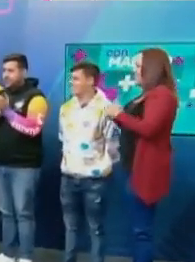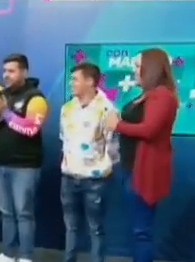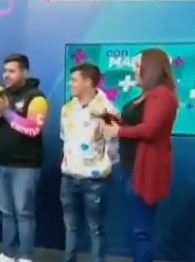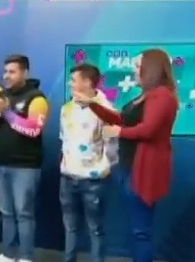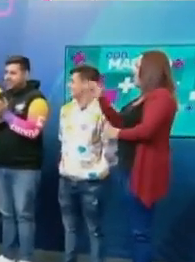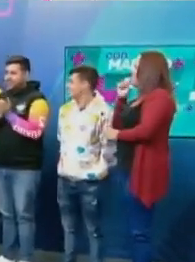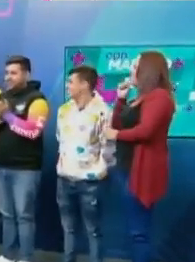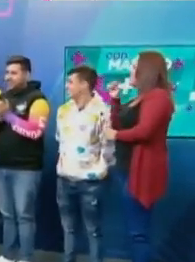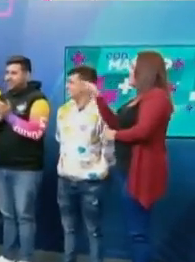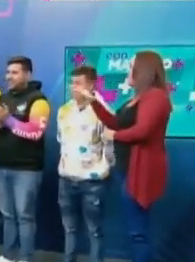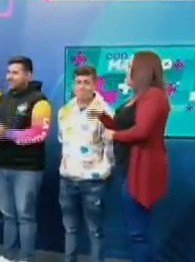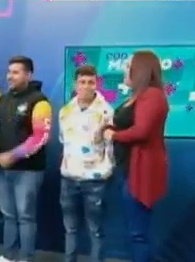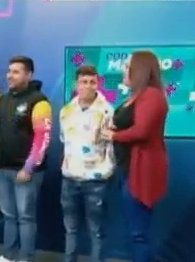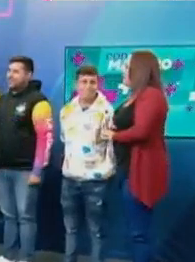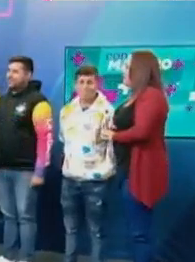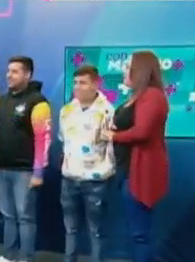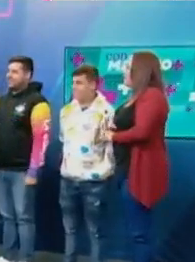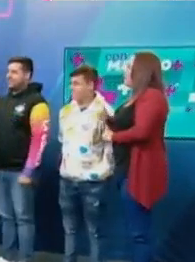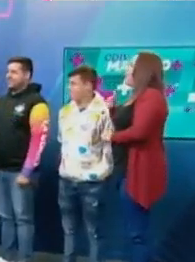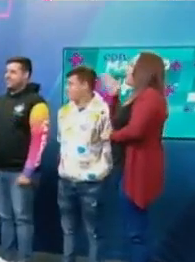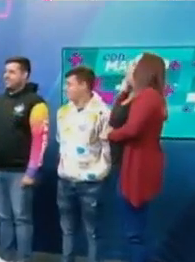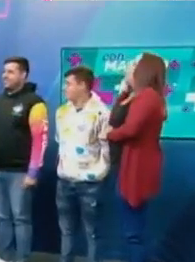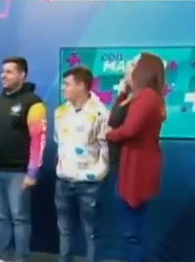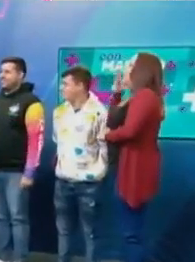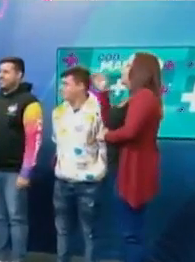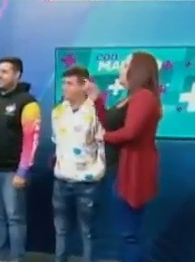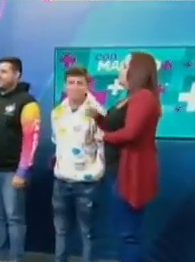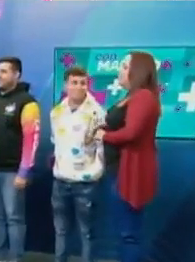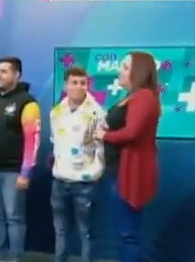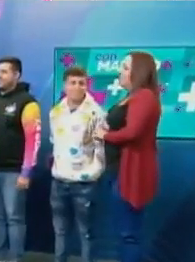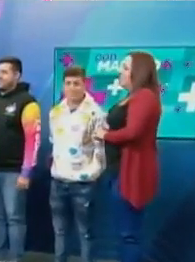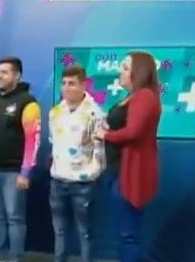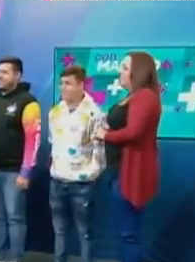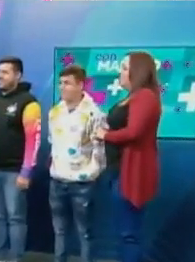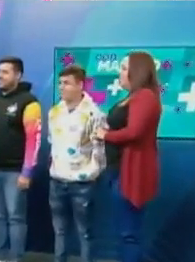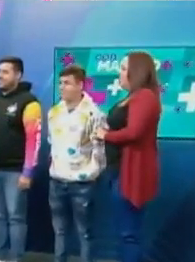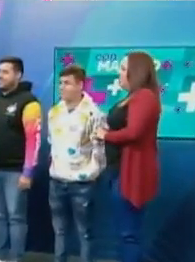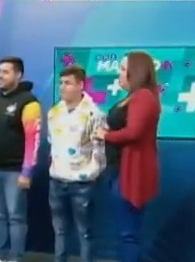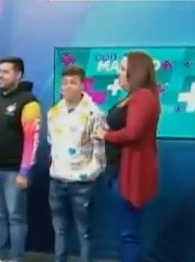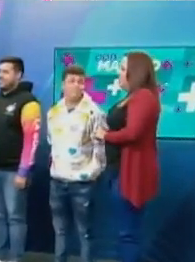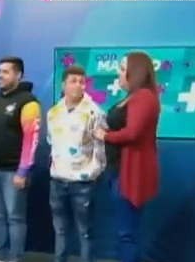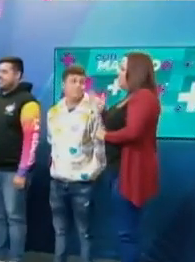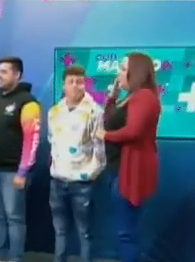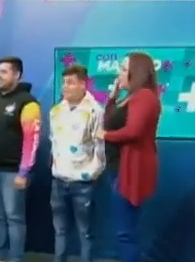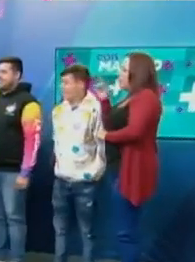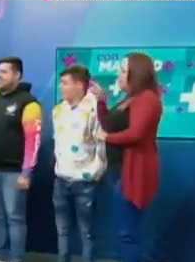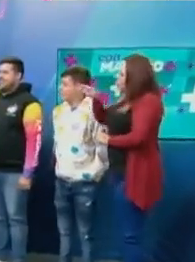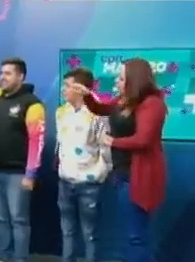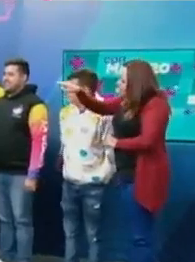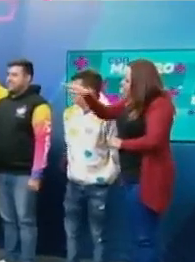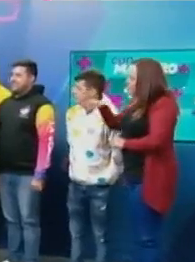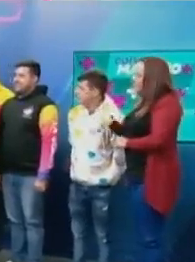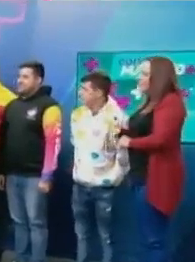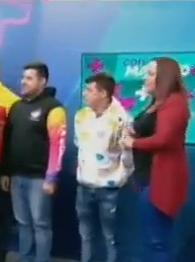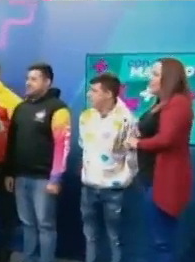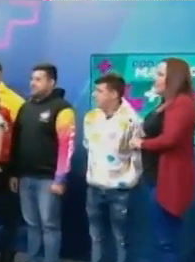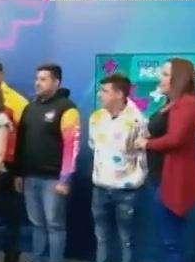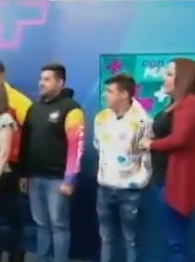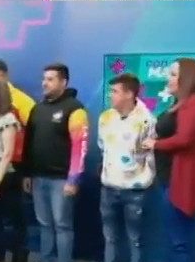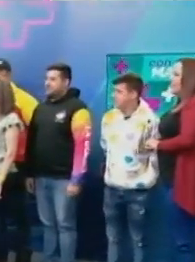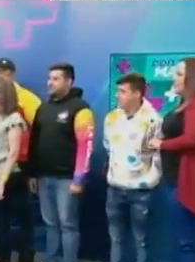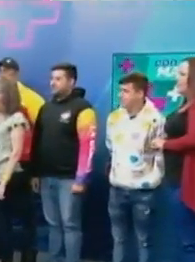eres? Cuéntame. Yo soy la mamá. ¿Tú eres la mamá? Yo soy la mamá de Juan Diego López. Juan Diego